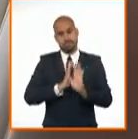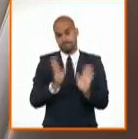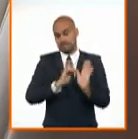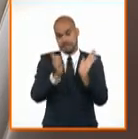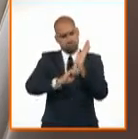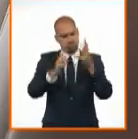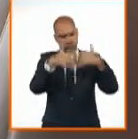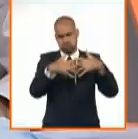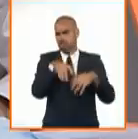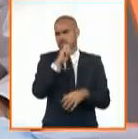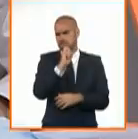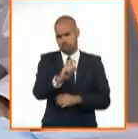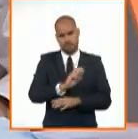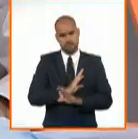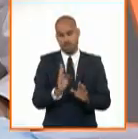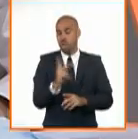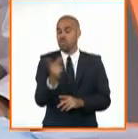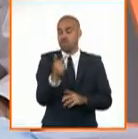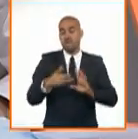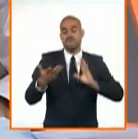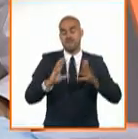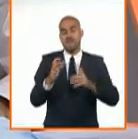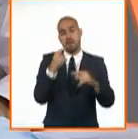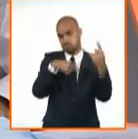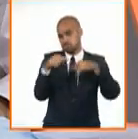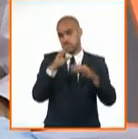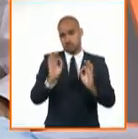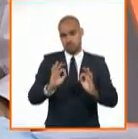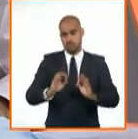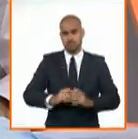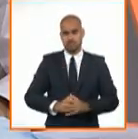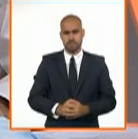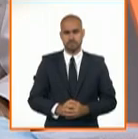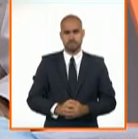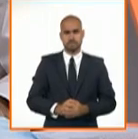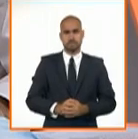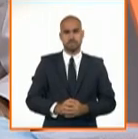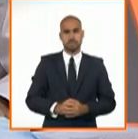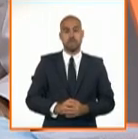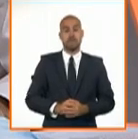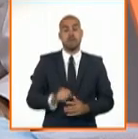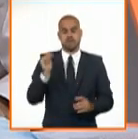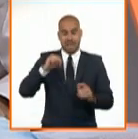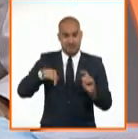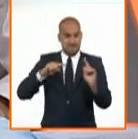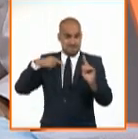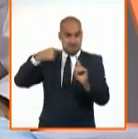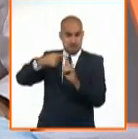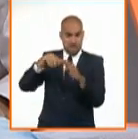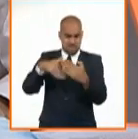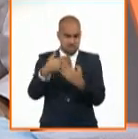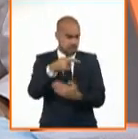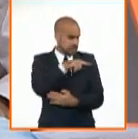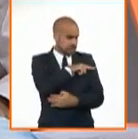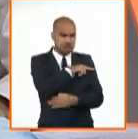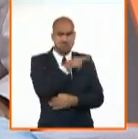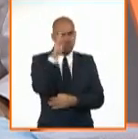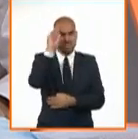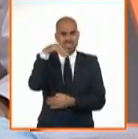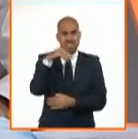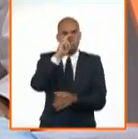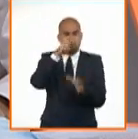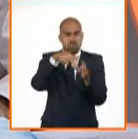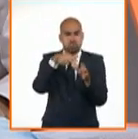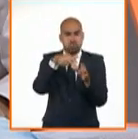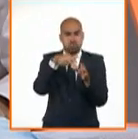generaciones de países son las dos principales fuentes de generación del país y a esto se ha sumado también en los últimos días limitaciones y déficit de combustible